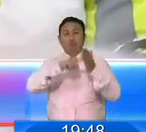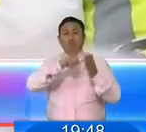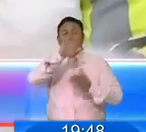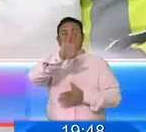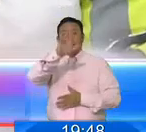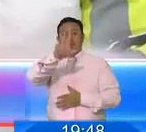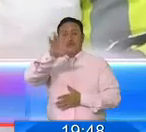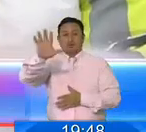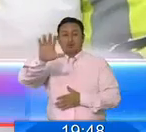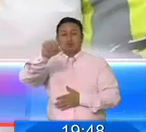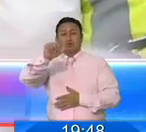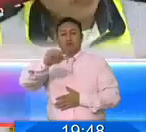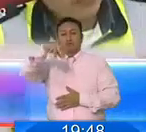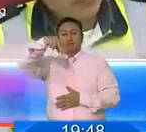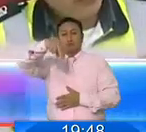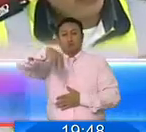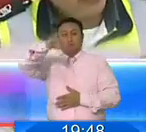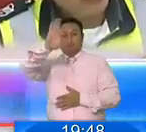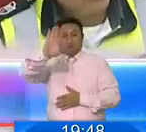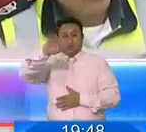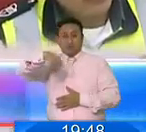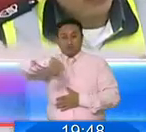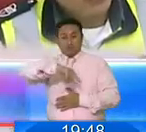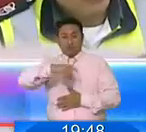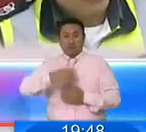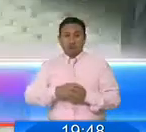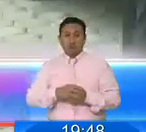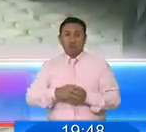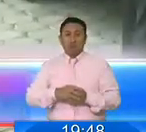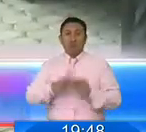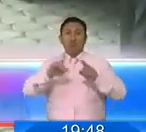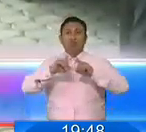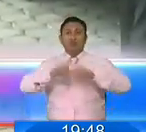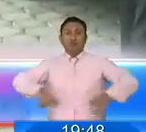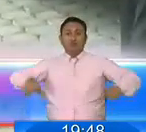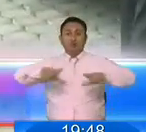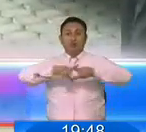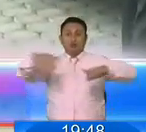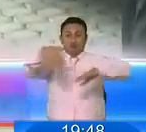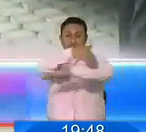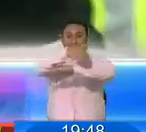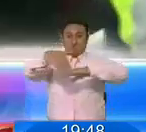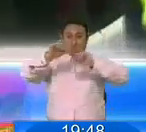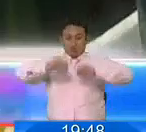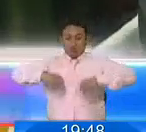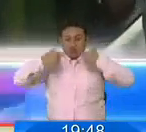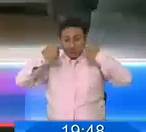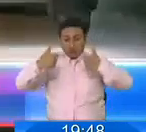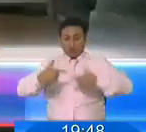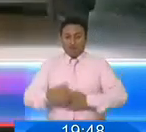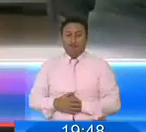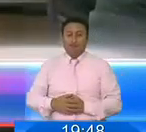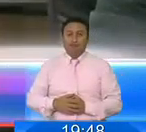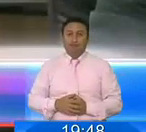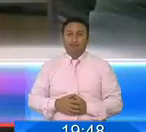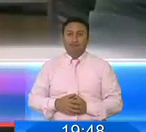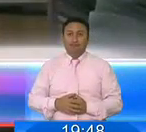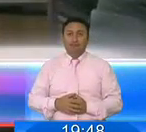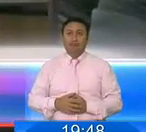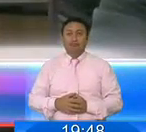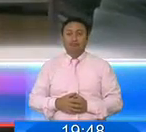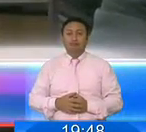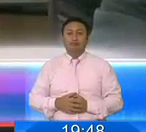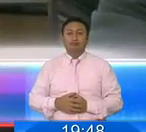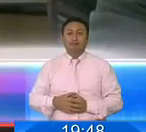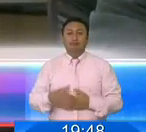cinco son de la agencia metropolitana de tránsito quienes estarán distribuidos en los diferentes ejes viales y terminales terrestres todos los vehículos que